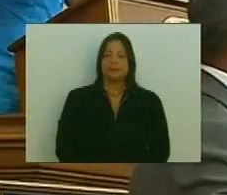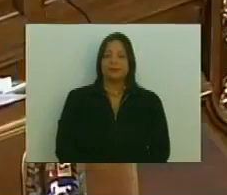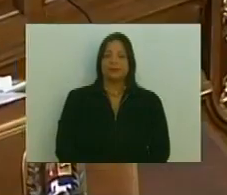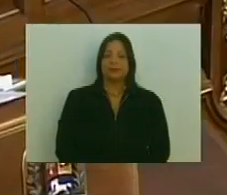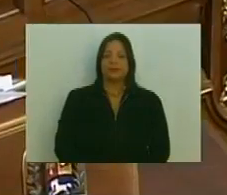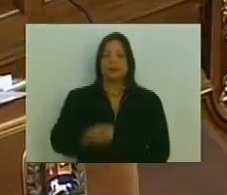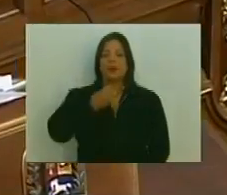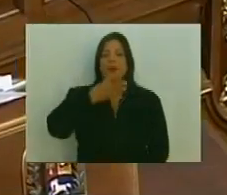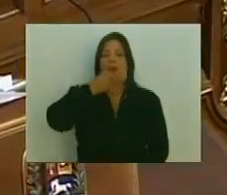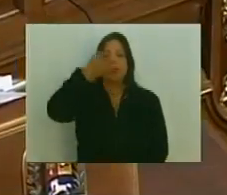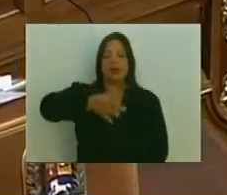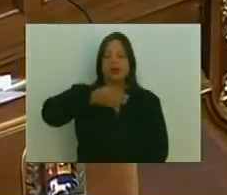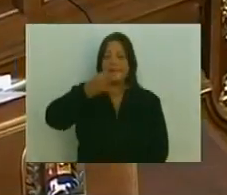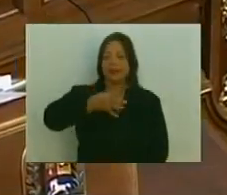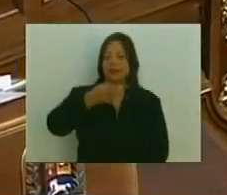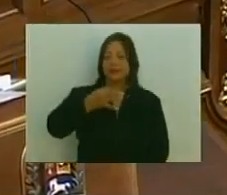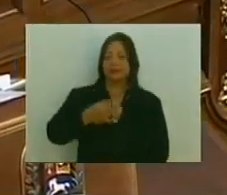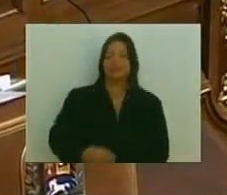Muy buenas tardes.